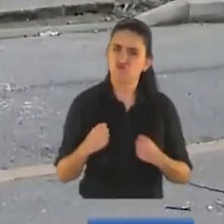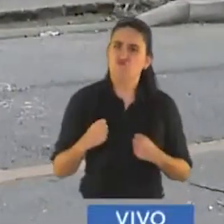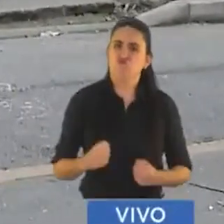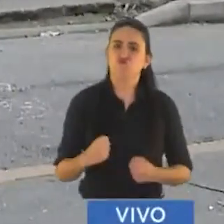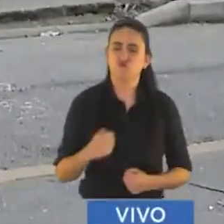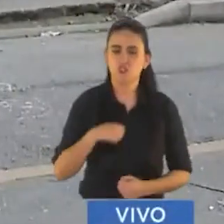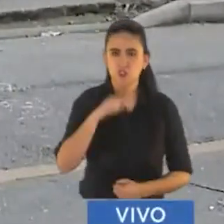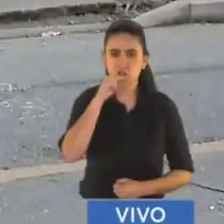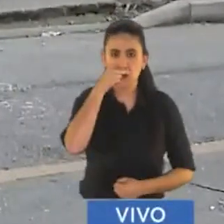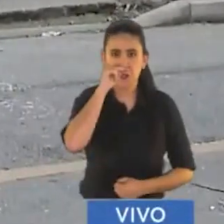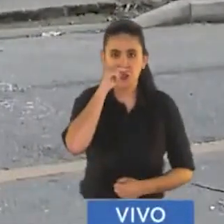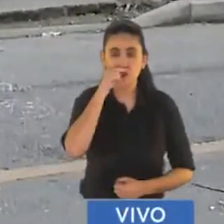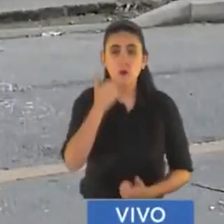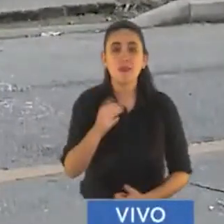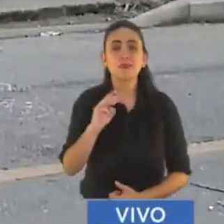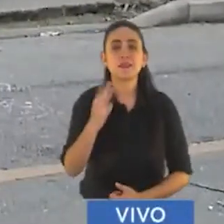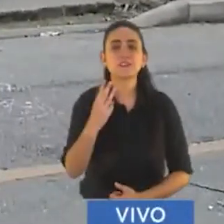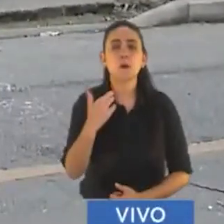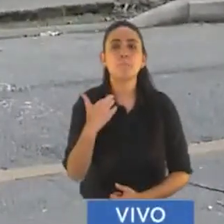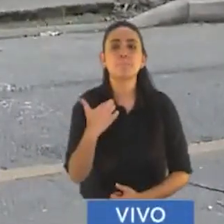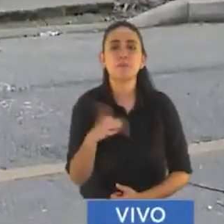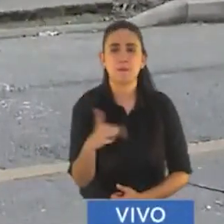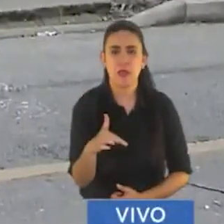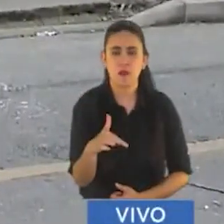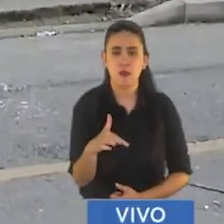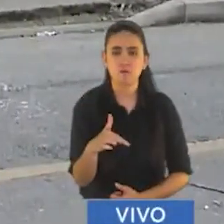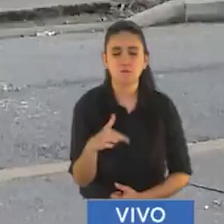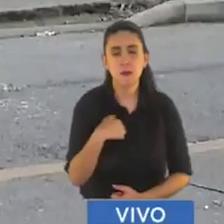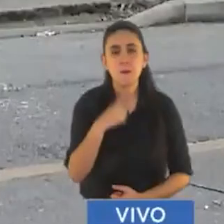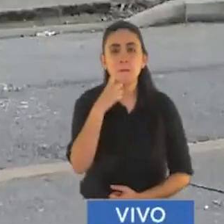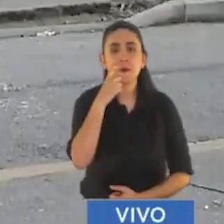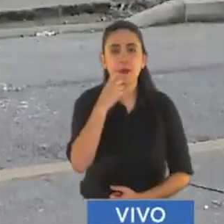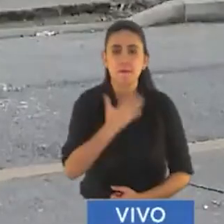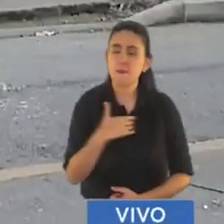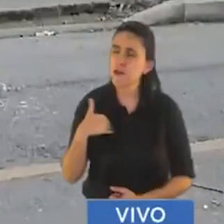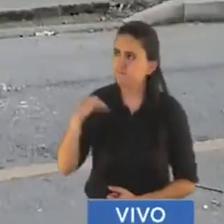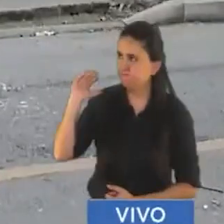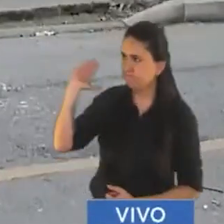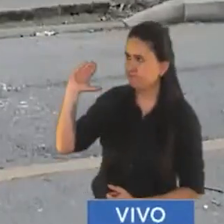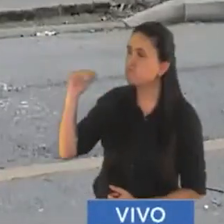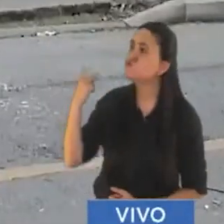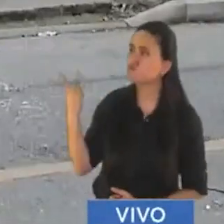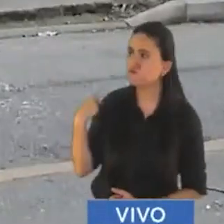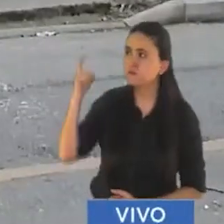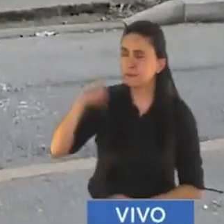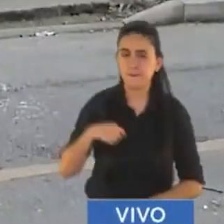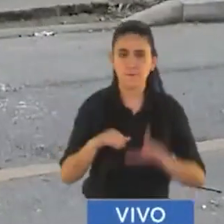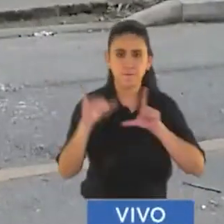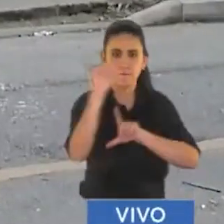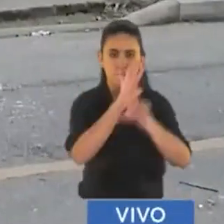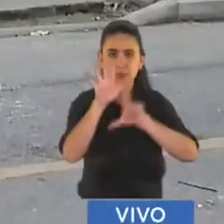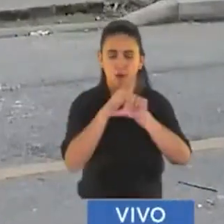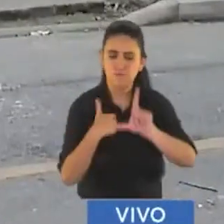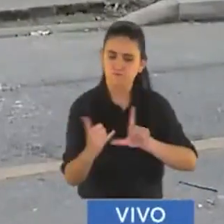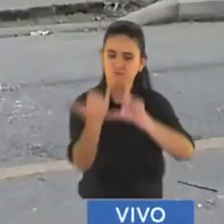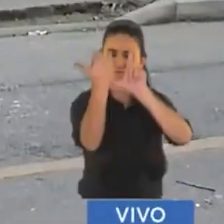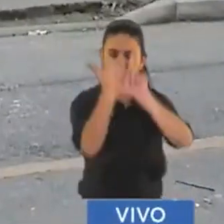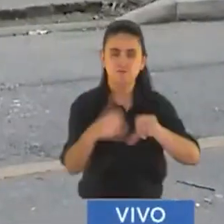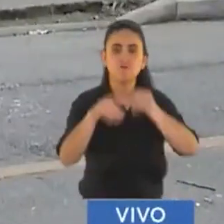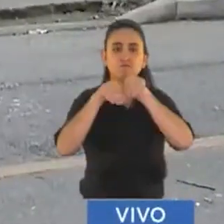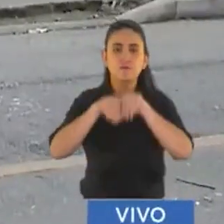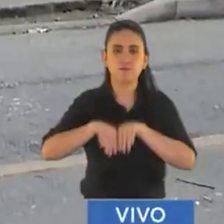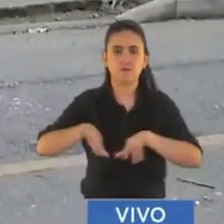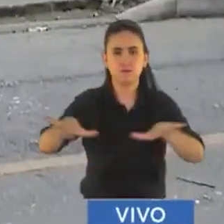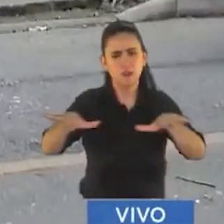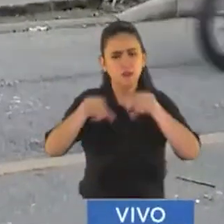que cursa el grado tercero decidió con sus padres realizar un vídeo y publicarlo en redes sociales todo esto